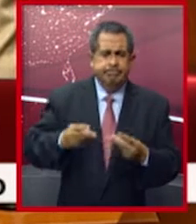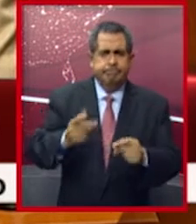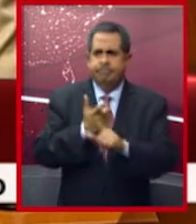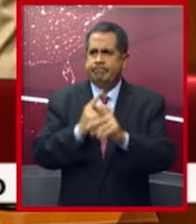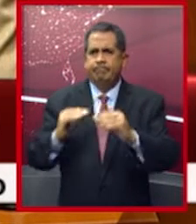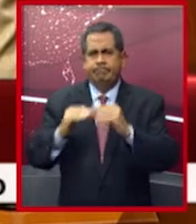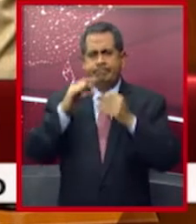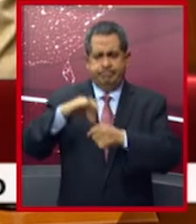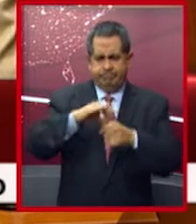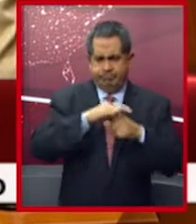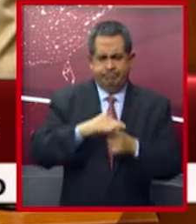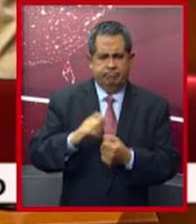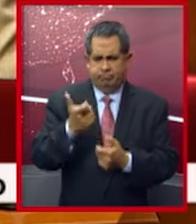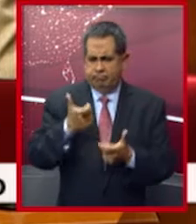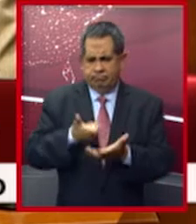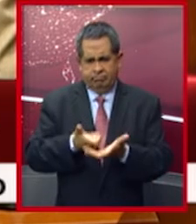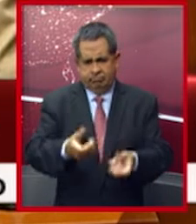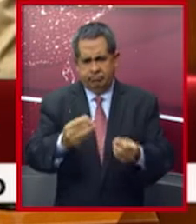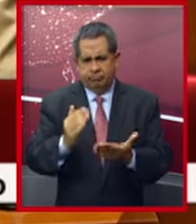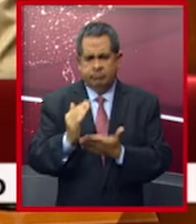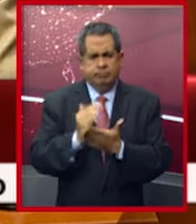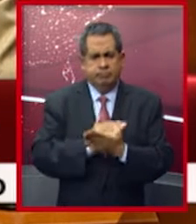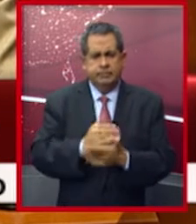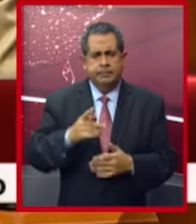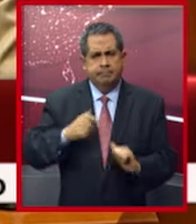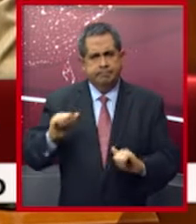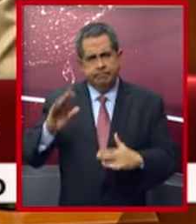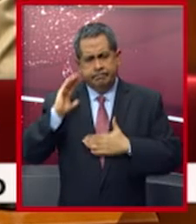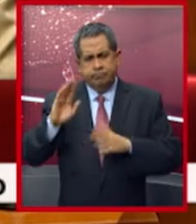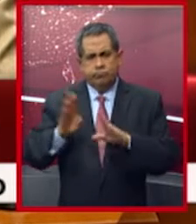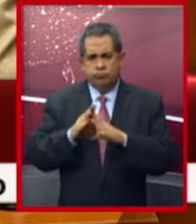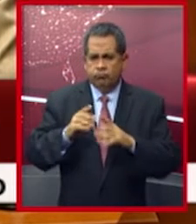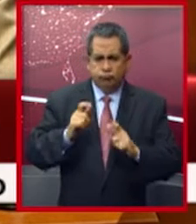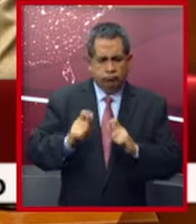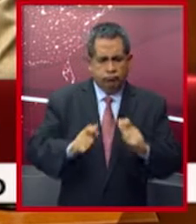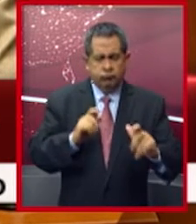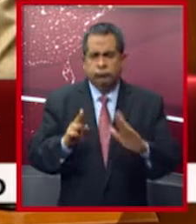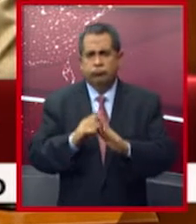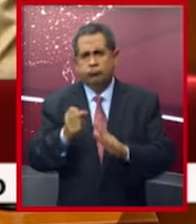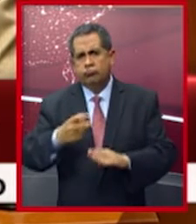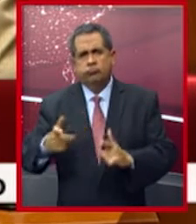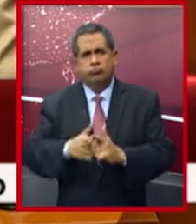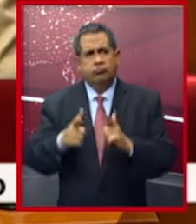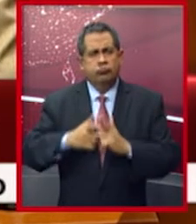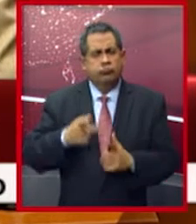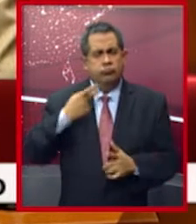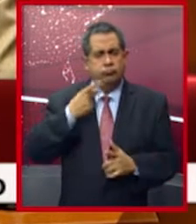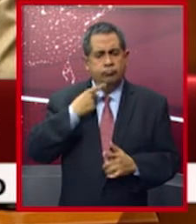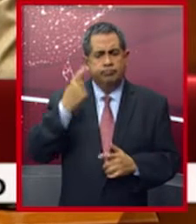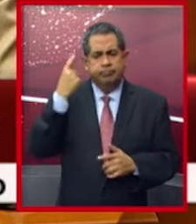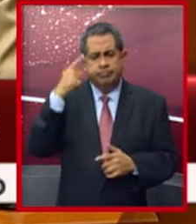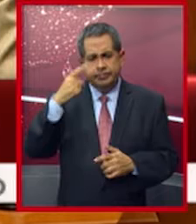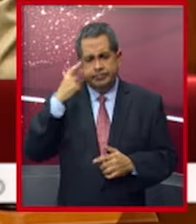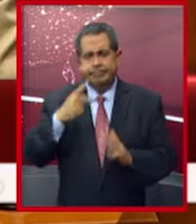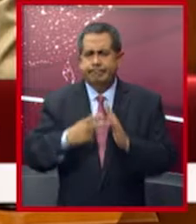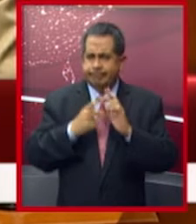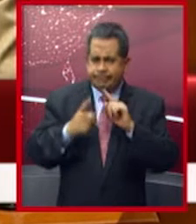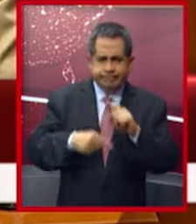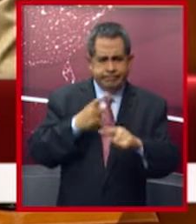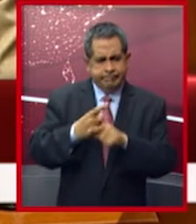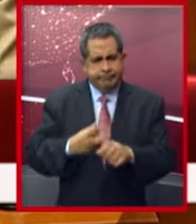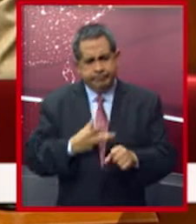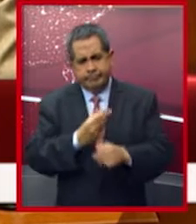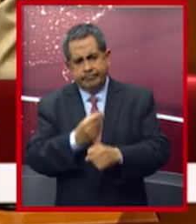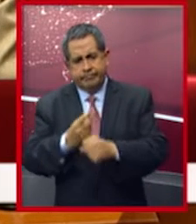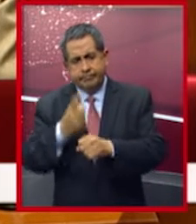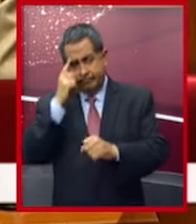democracia electoral en México, se requiere comprometer los recursos destinados a los partidos políticos para reorientarlos a las